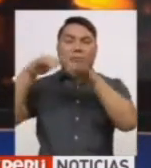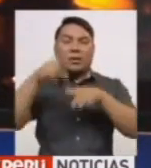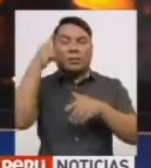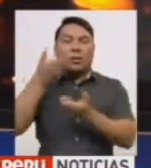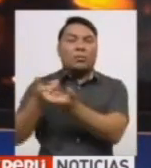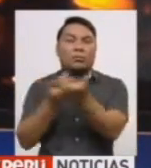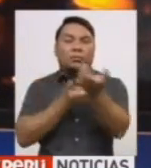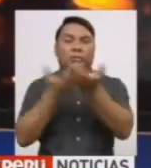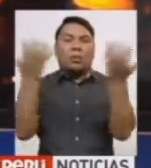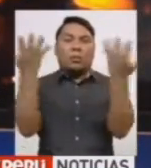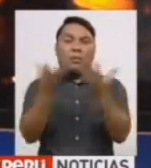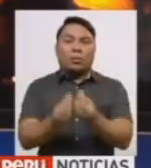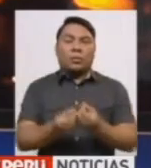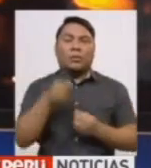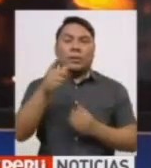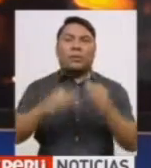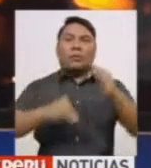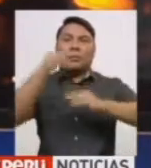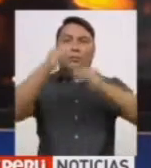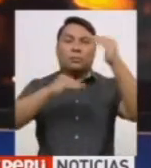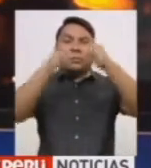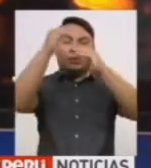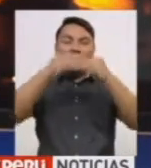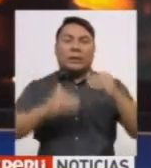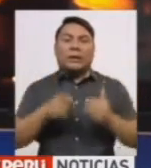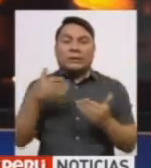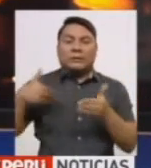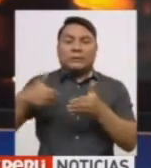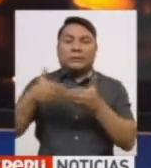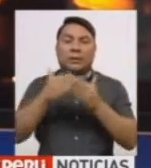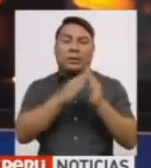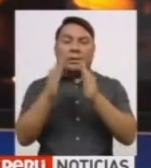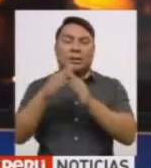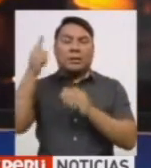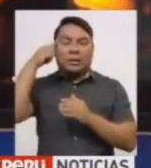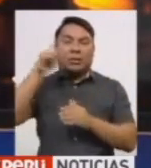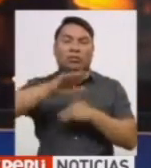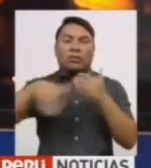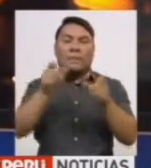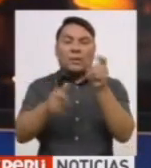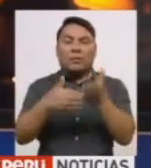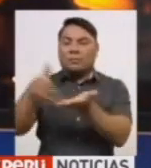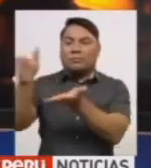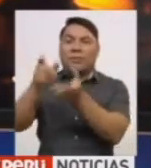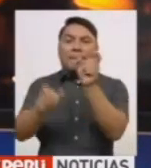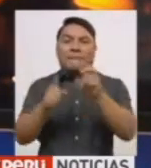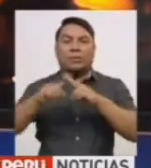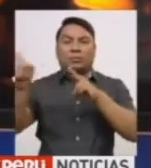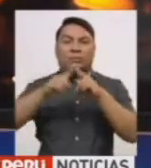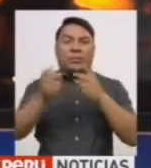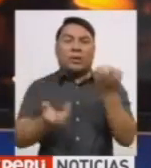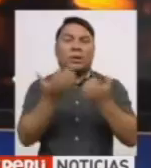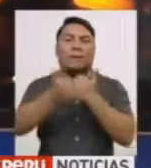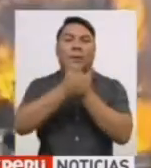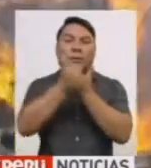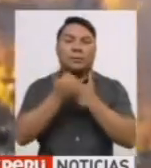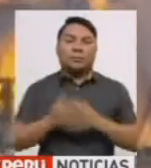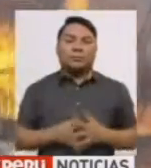apagar el fuego. Un edificio cercano y las casas aledañas también fueron evacuadas ante el peligro de las llamas.